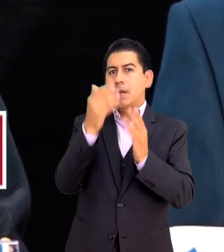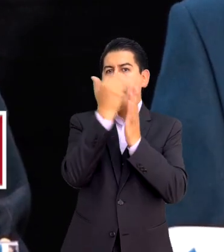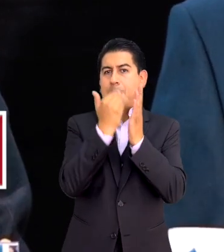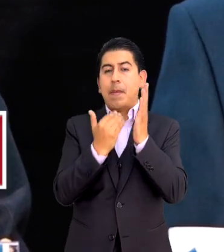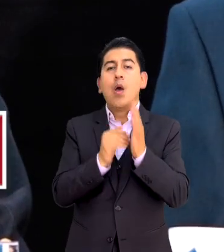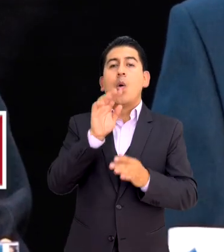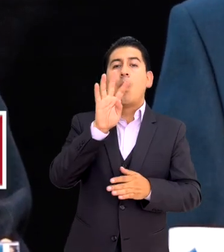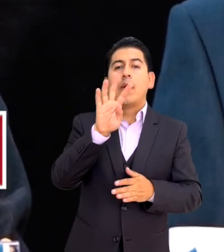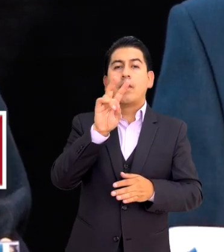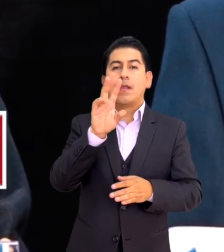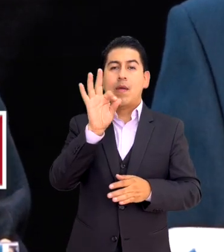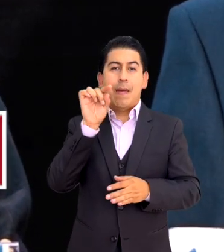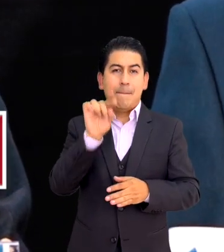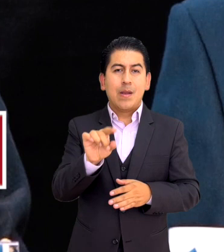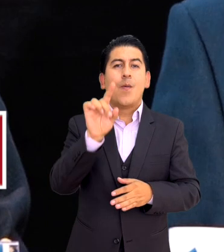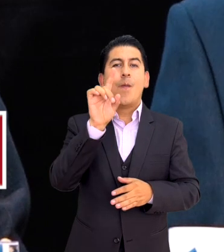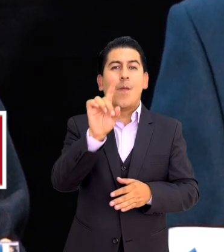exterior de